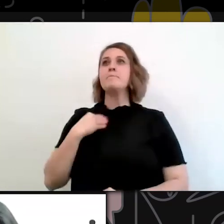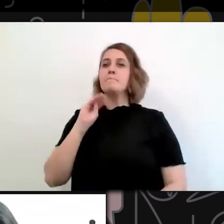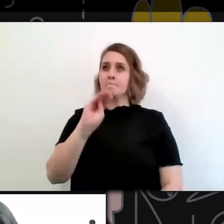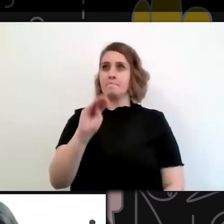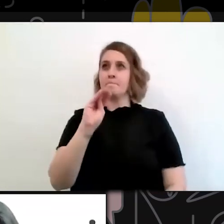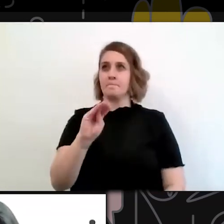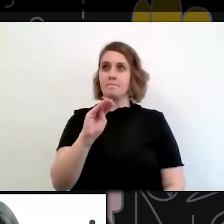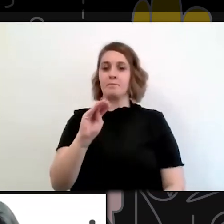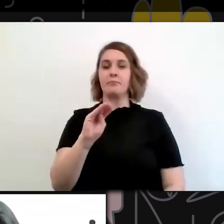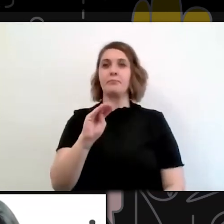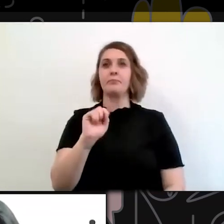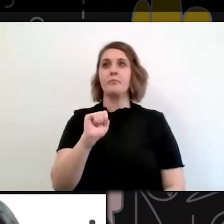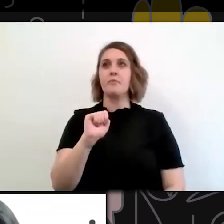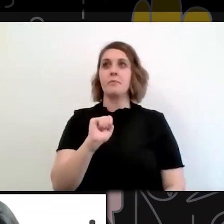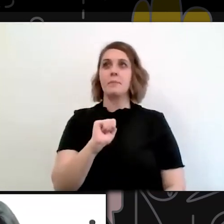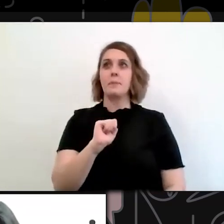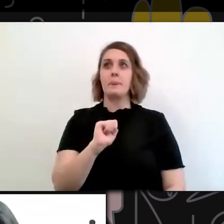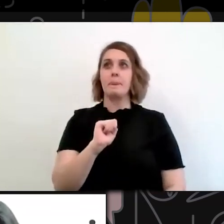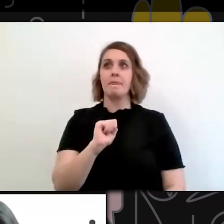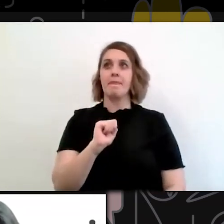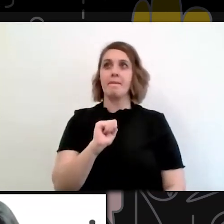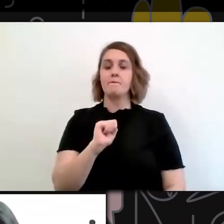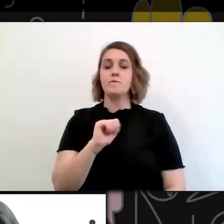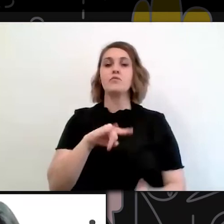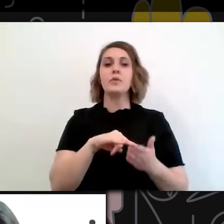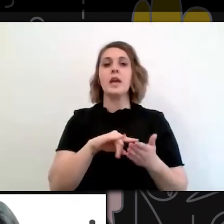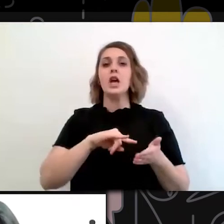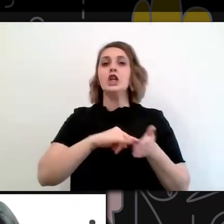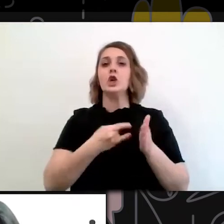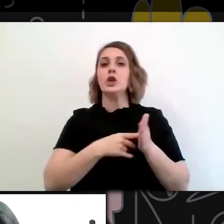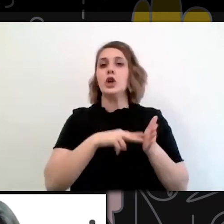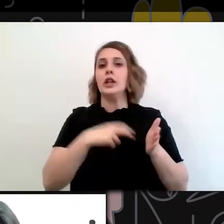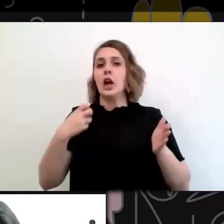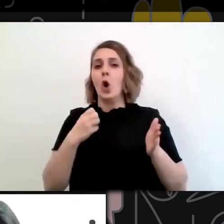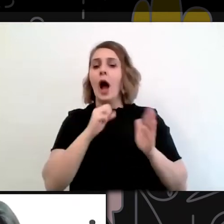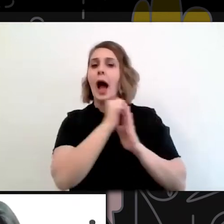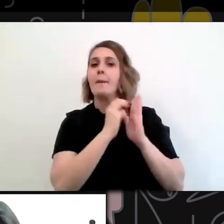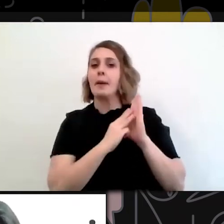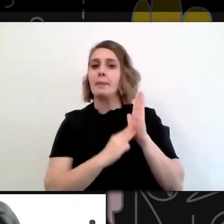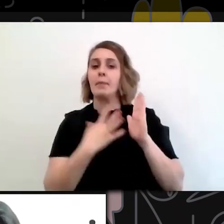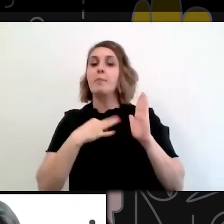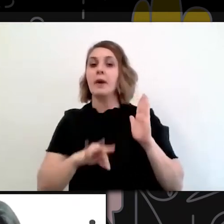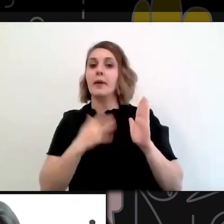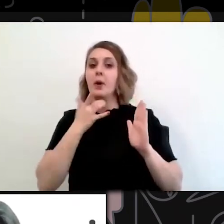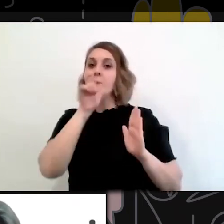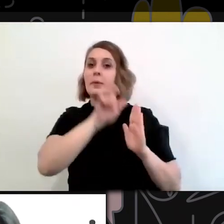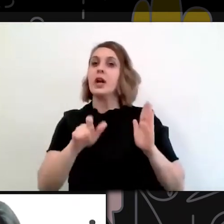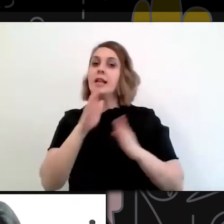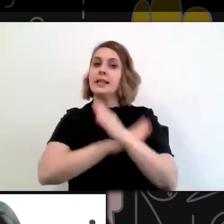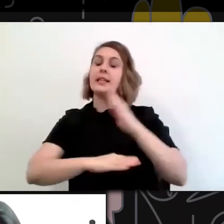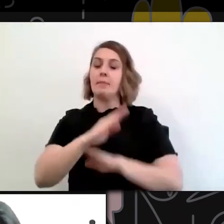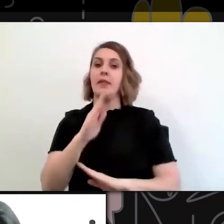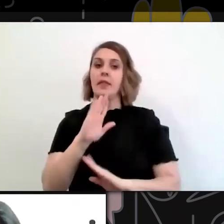que en torno a qué soluciones tecnológicas o apps podemos encontrar para las personas con discapacidad